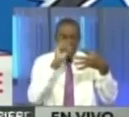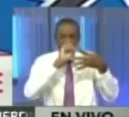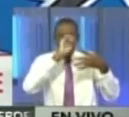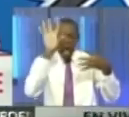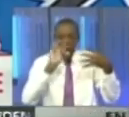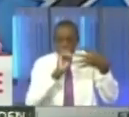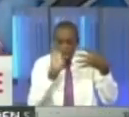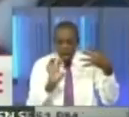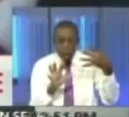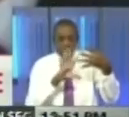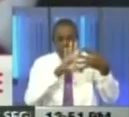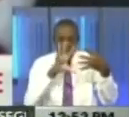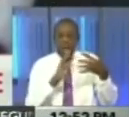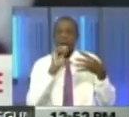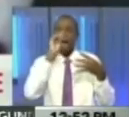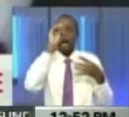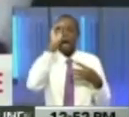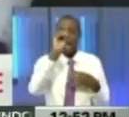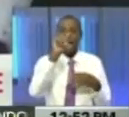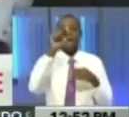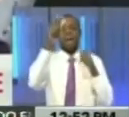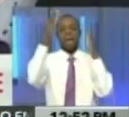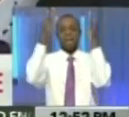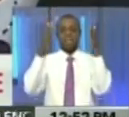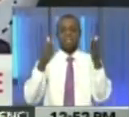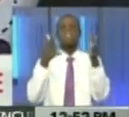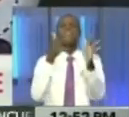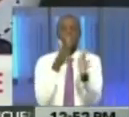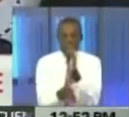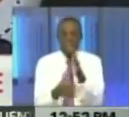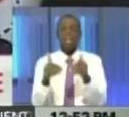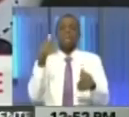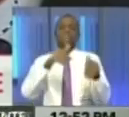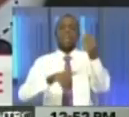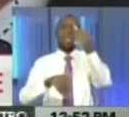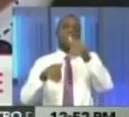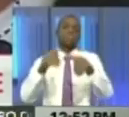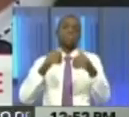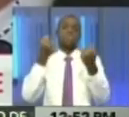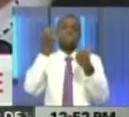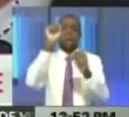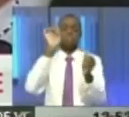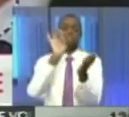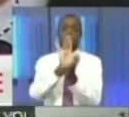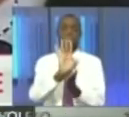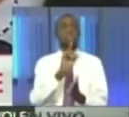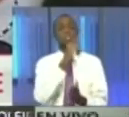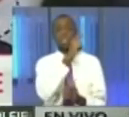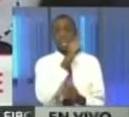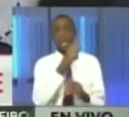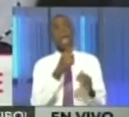es un referendo revocatorio. Cuatro condiciones. No es así. Si vemos en los artículos